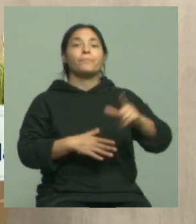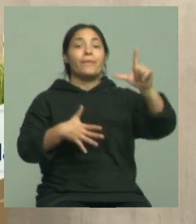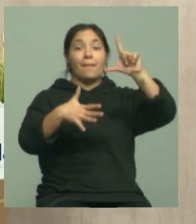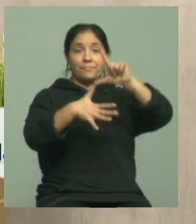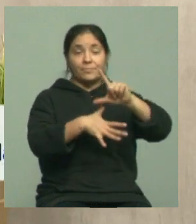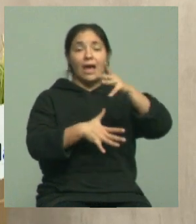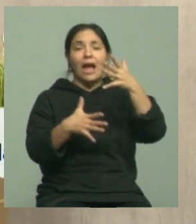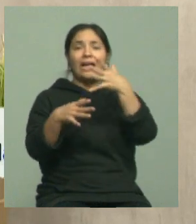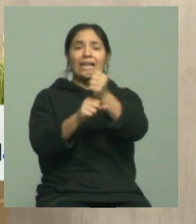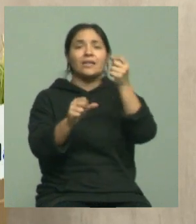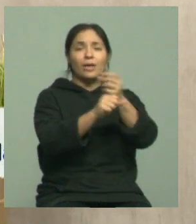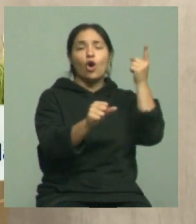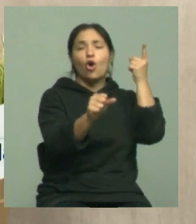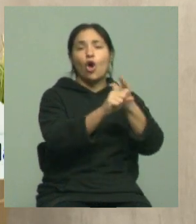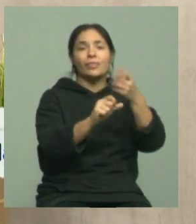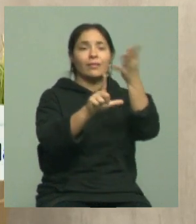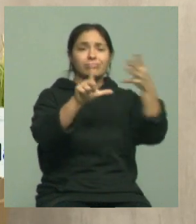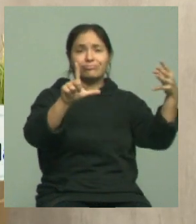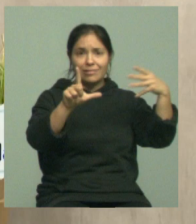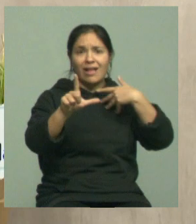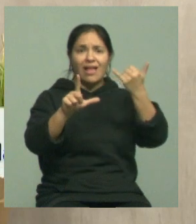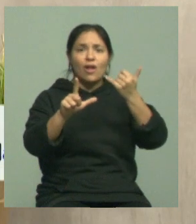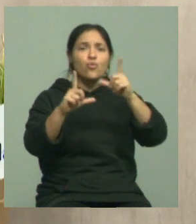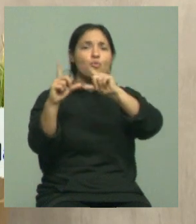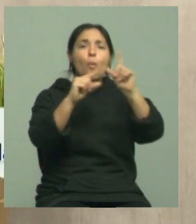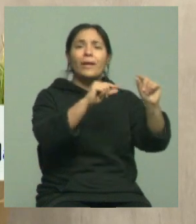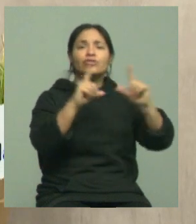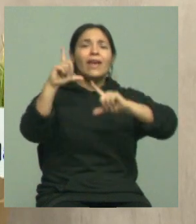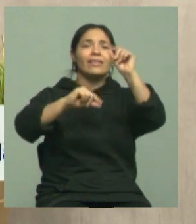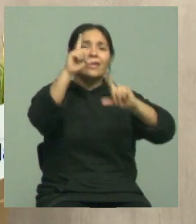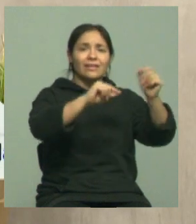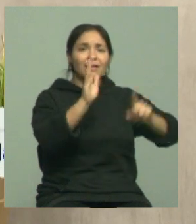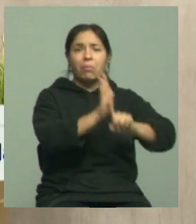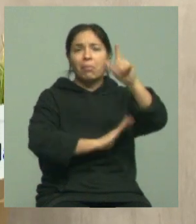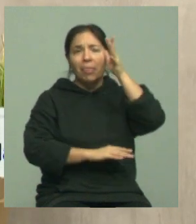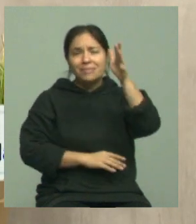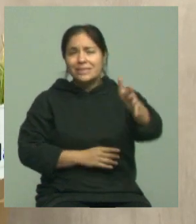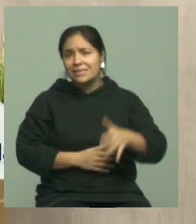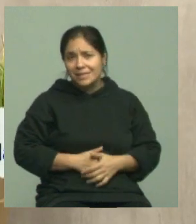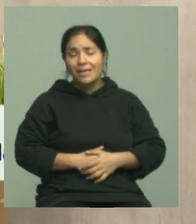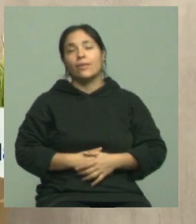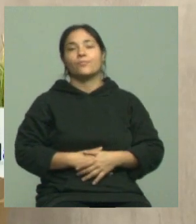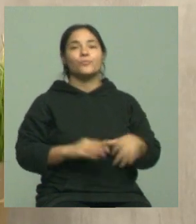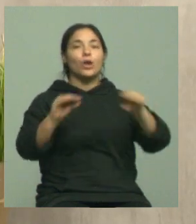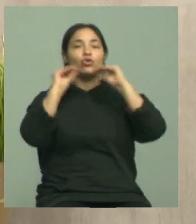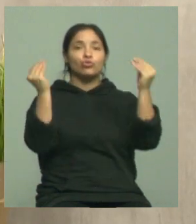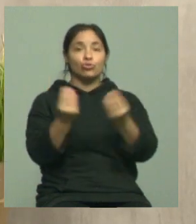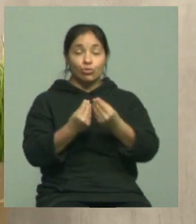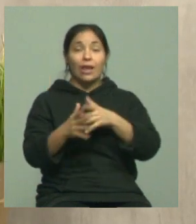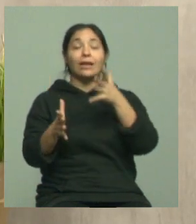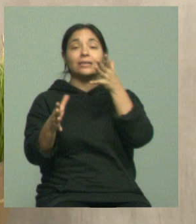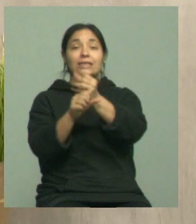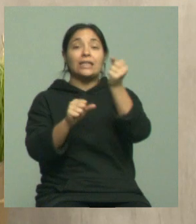de crímenes de odio contra personas LGBTIQ. Sí. Y estaba leyendo que del total de crímenes de odio